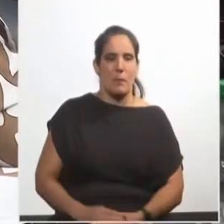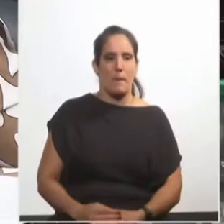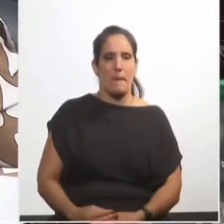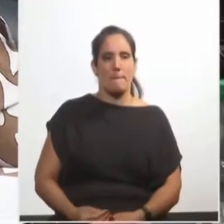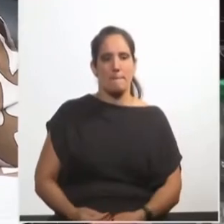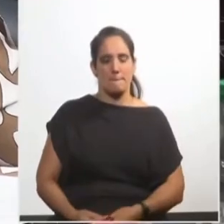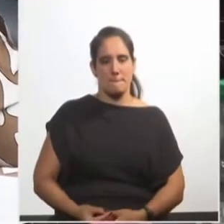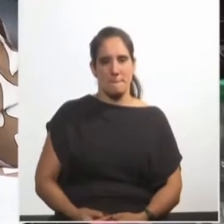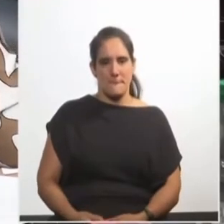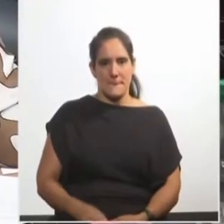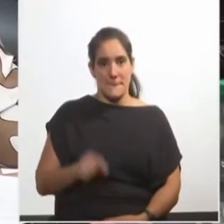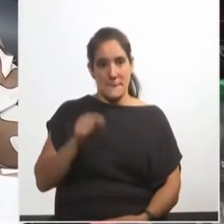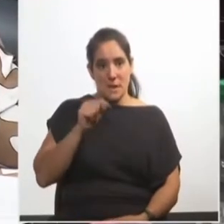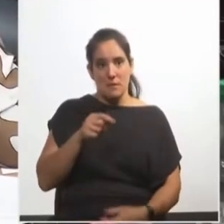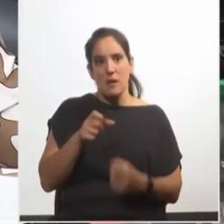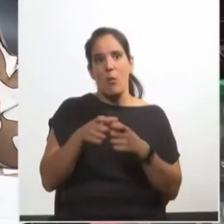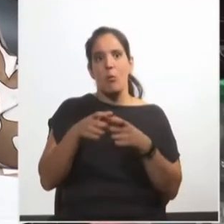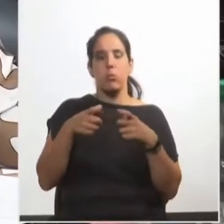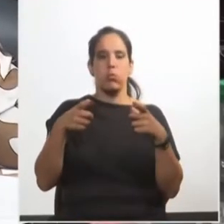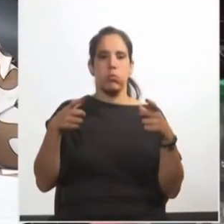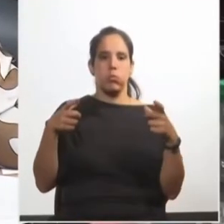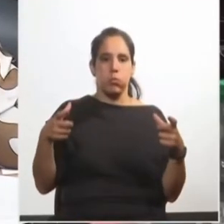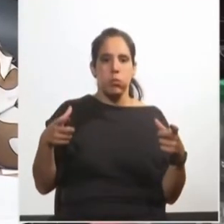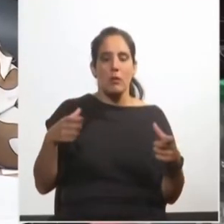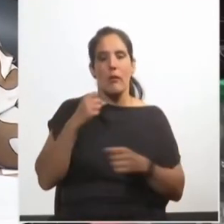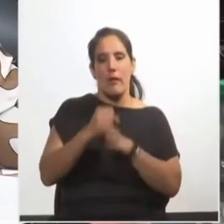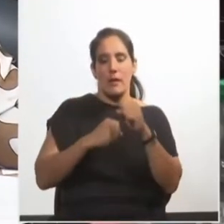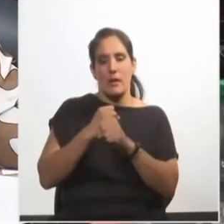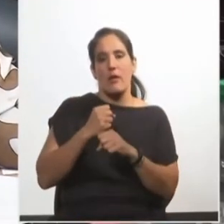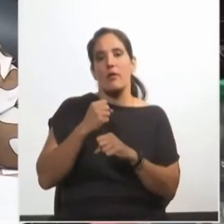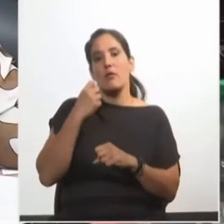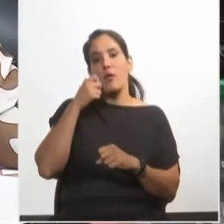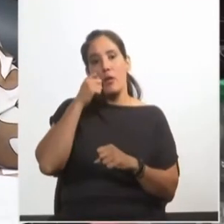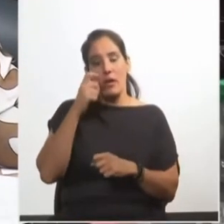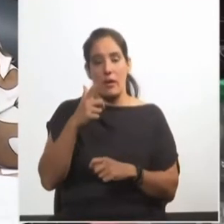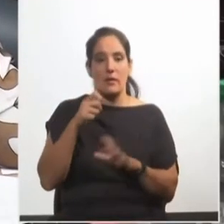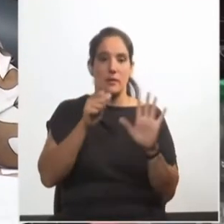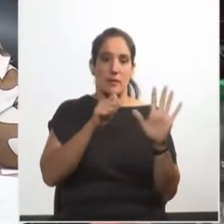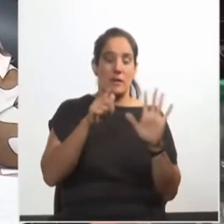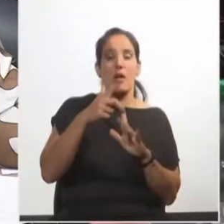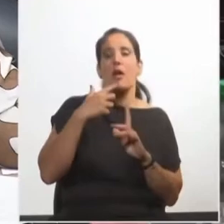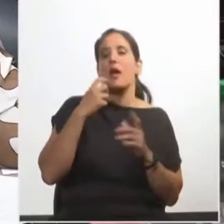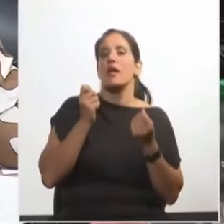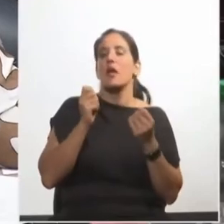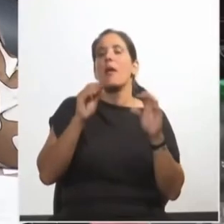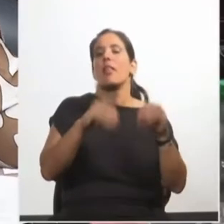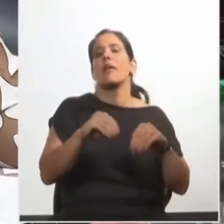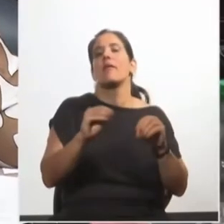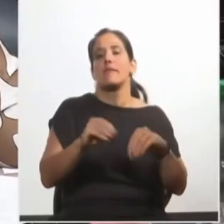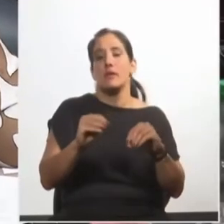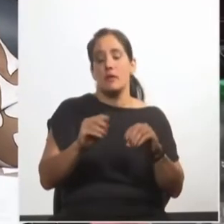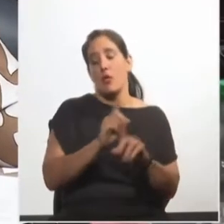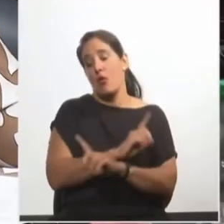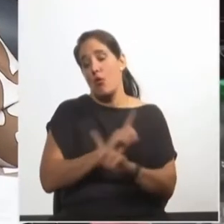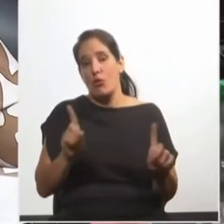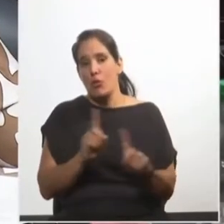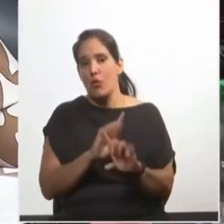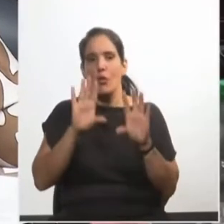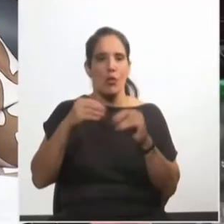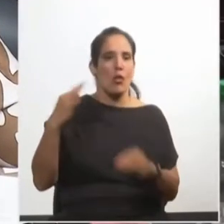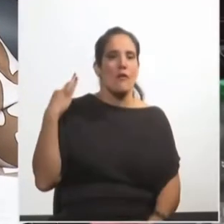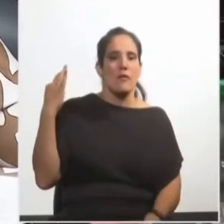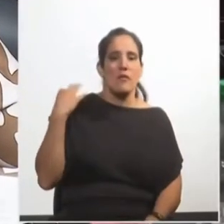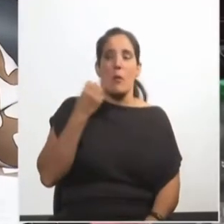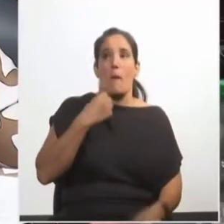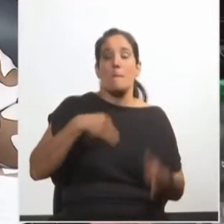alcance. Este aumento generalizado de la edad de retiro perjudica a los más débiles. No todos vivimos más